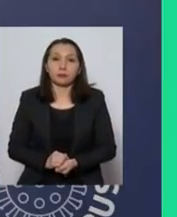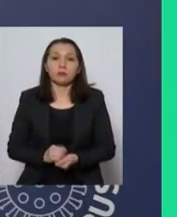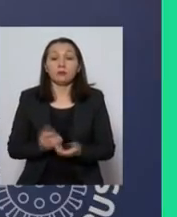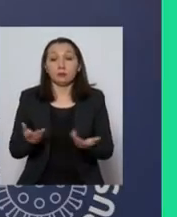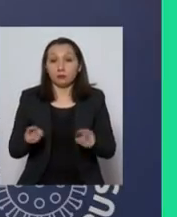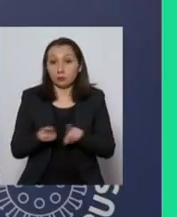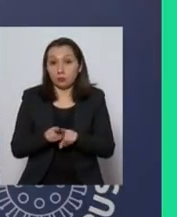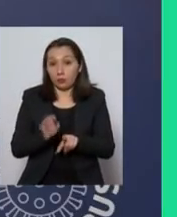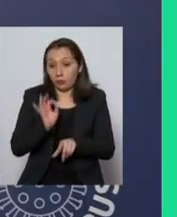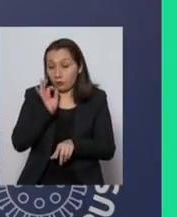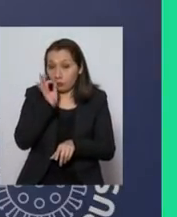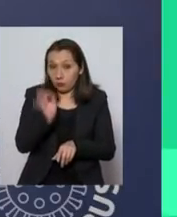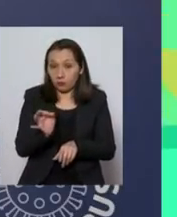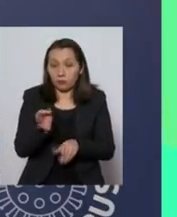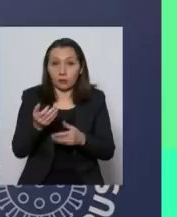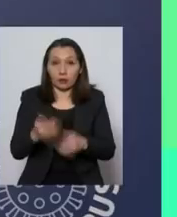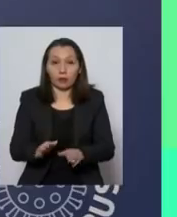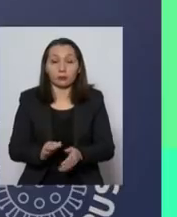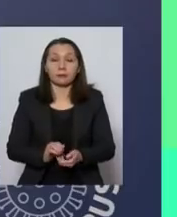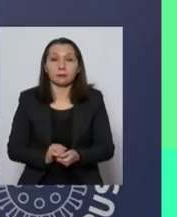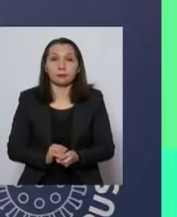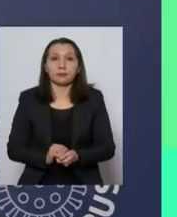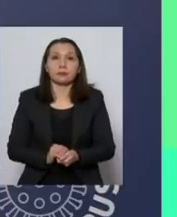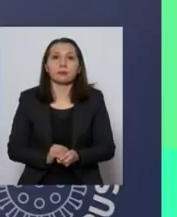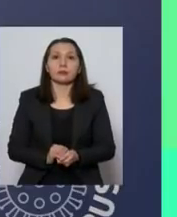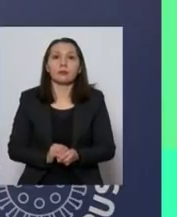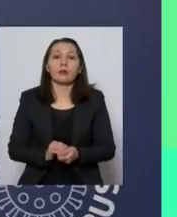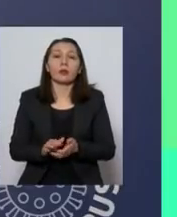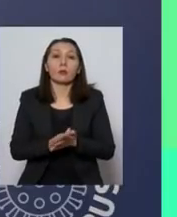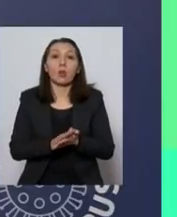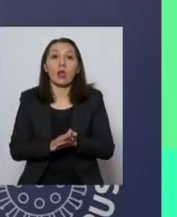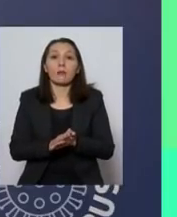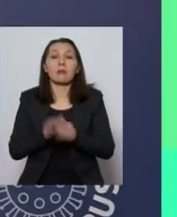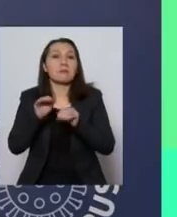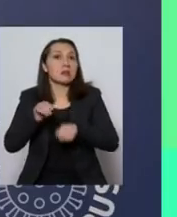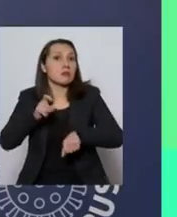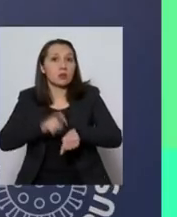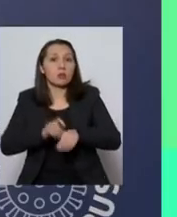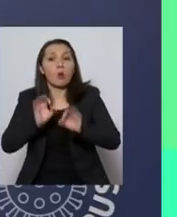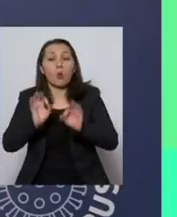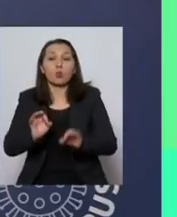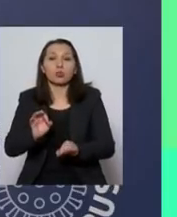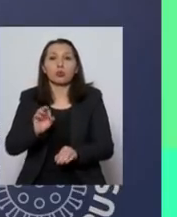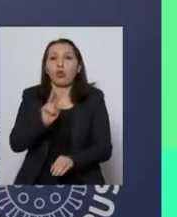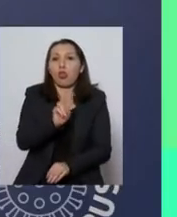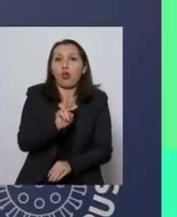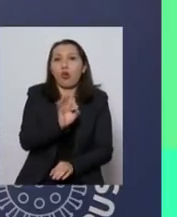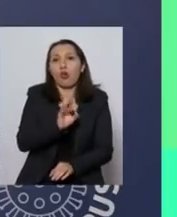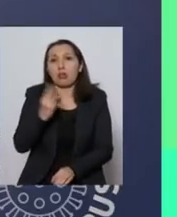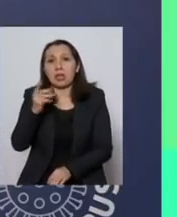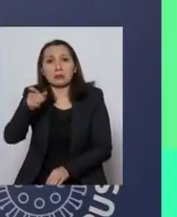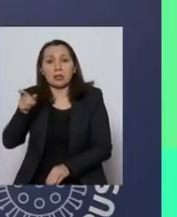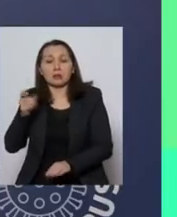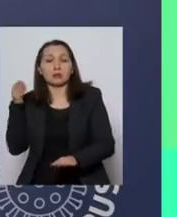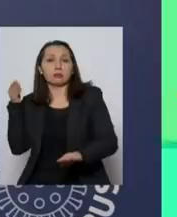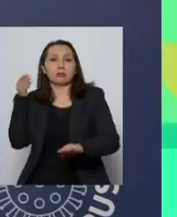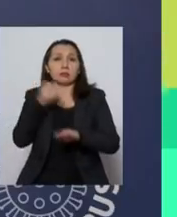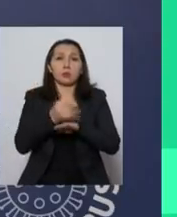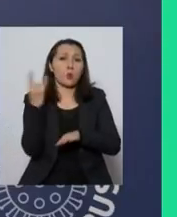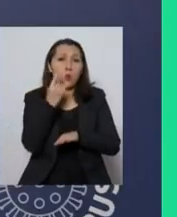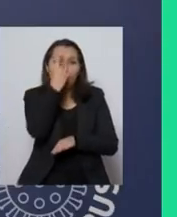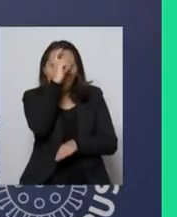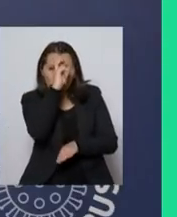hemos señalado, el que se presente simultáneamente dos, tres pacientes a un servicio de